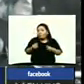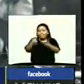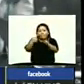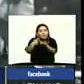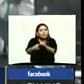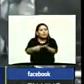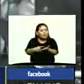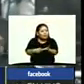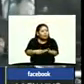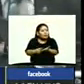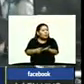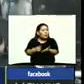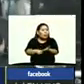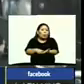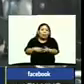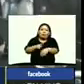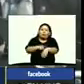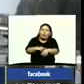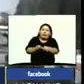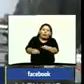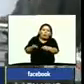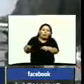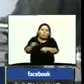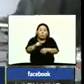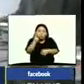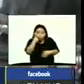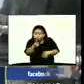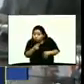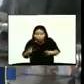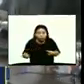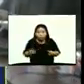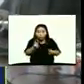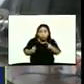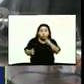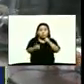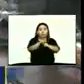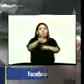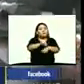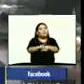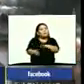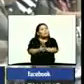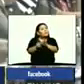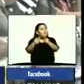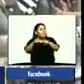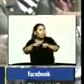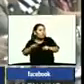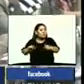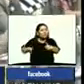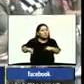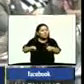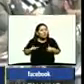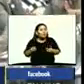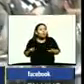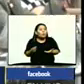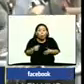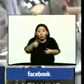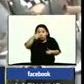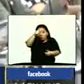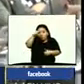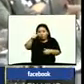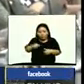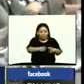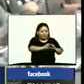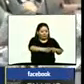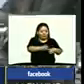la discusión pues no tarde tanto y podamos ver resultados en la Asamblea Legislativa, pero todo va a depender de qué tanto se ponen de acuerdo las